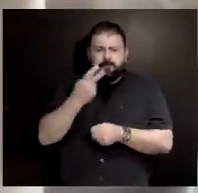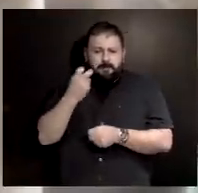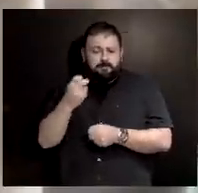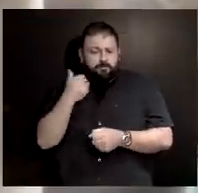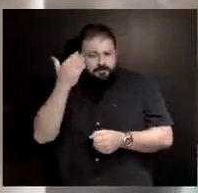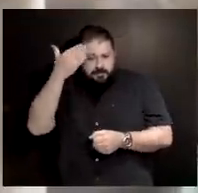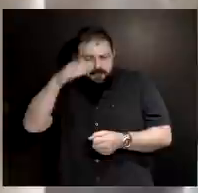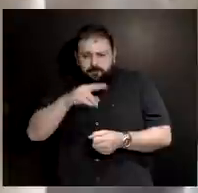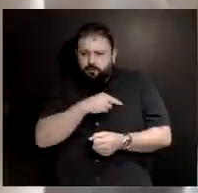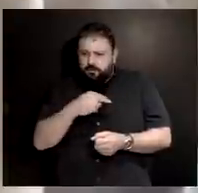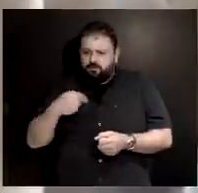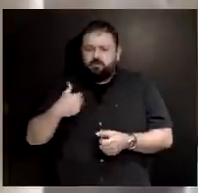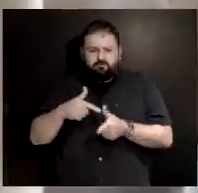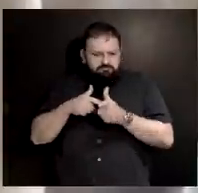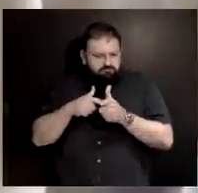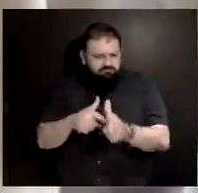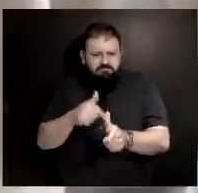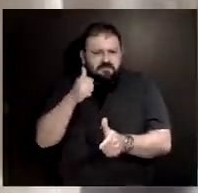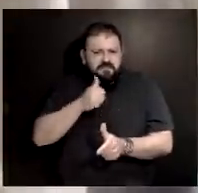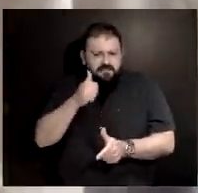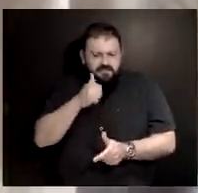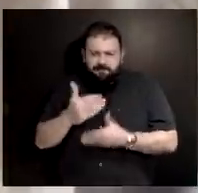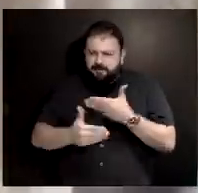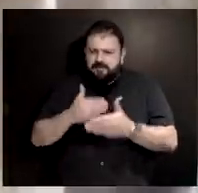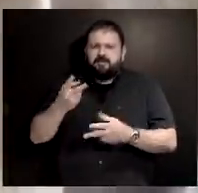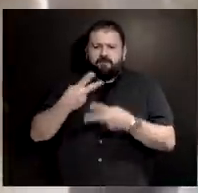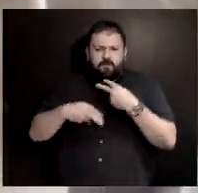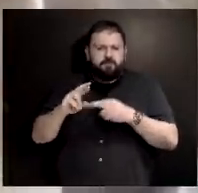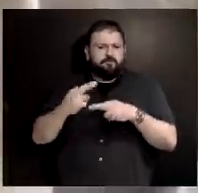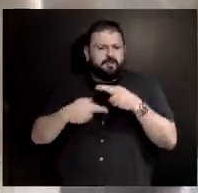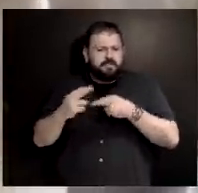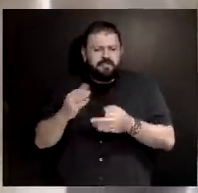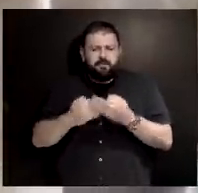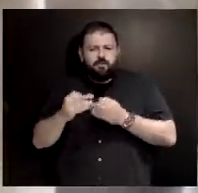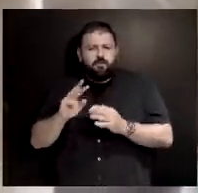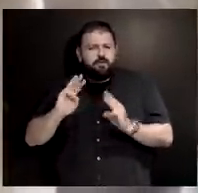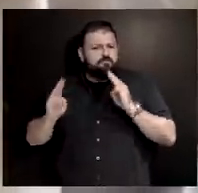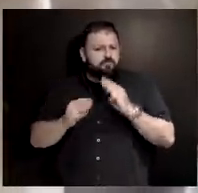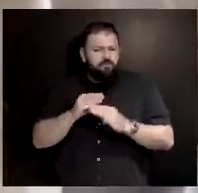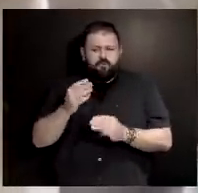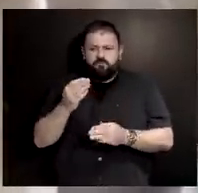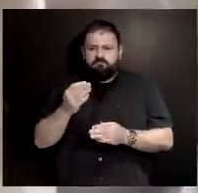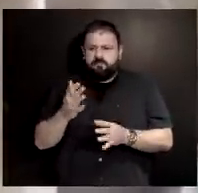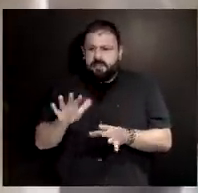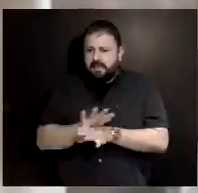tendrá un fin y volveremos a este nuevo mundo o este nuevo que estamos, esta